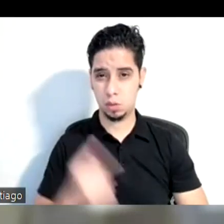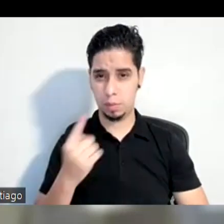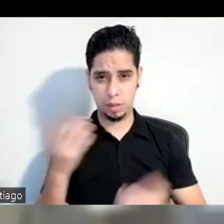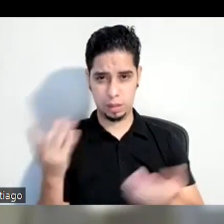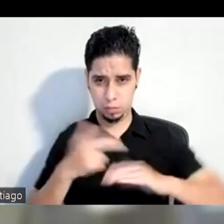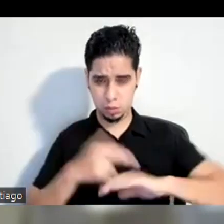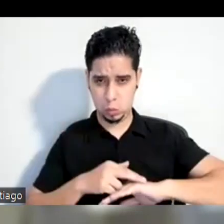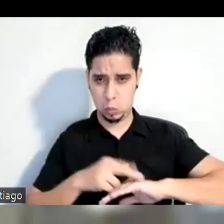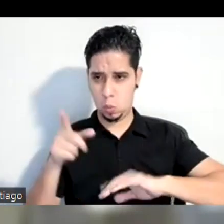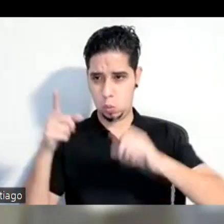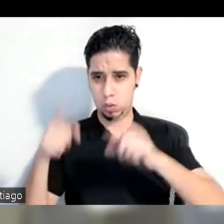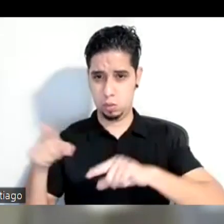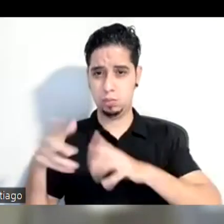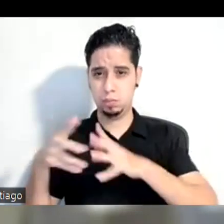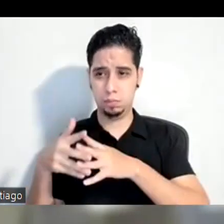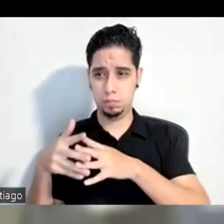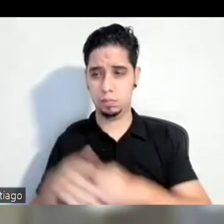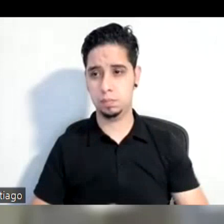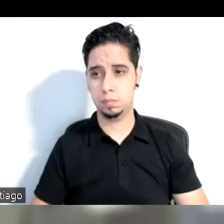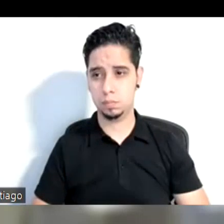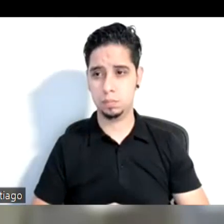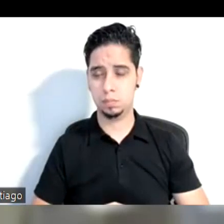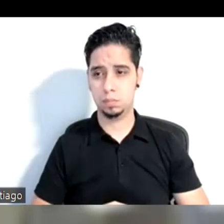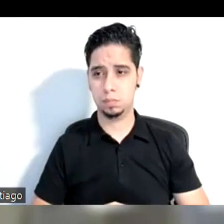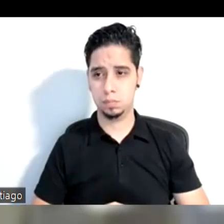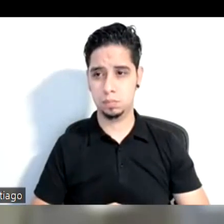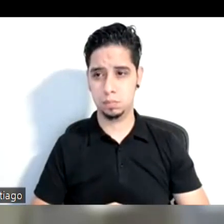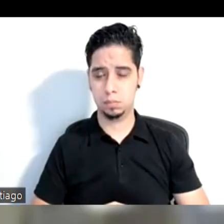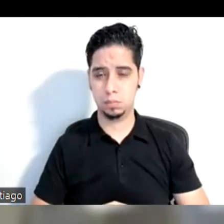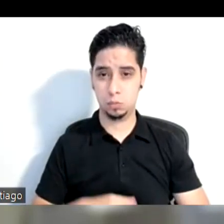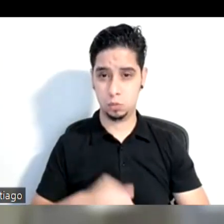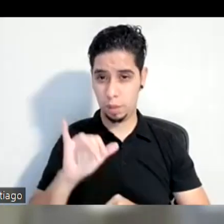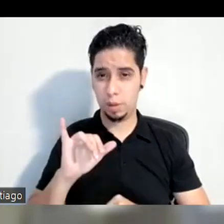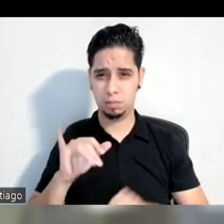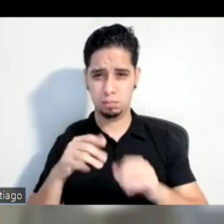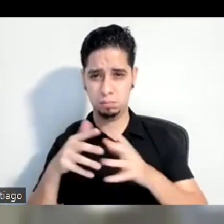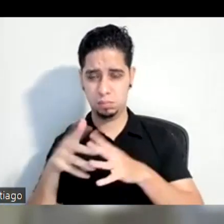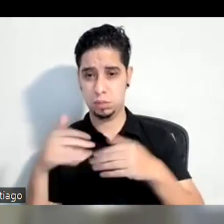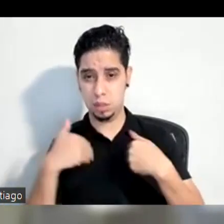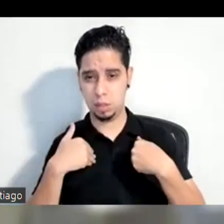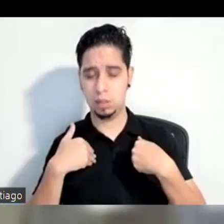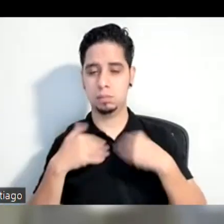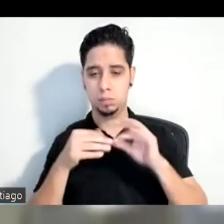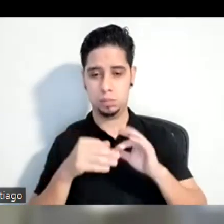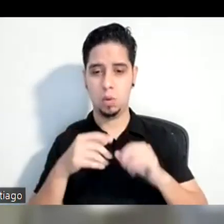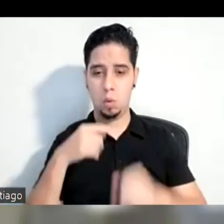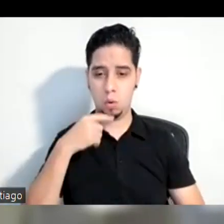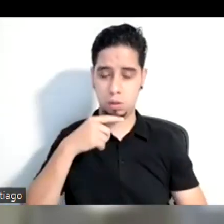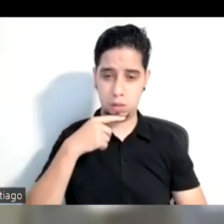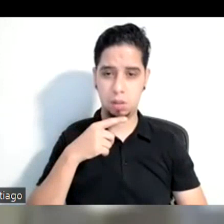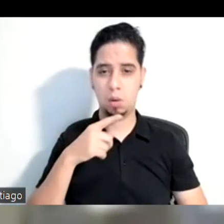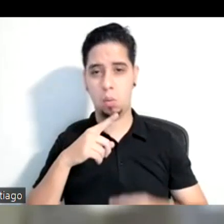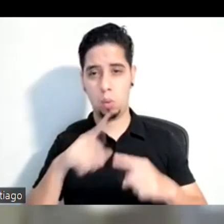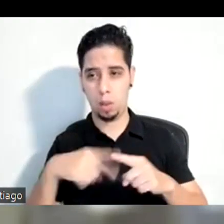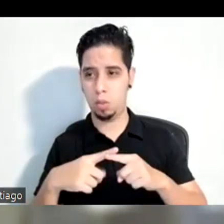lo hay en Estados Unidos también. Y en Estados Unidos todavía están usando mucho intérpretes oyentes para las conferencias de prensa de emergencia y eso.